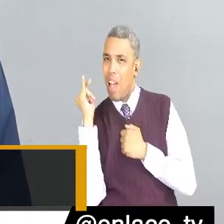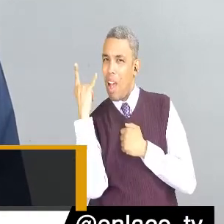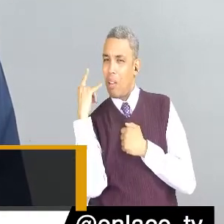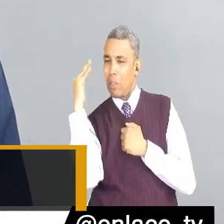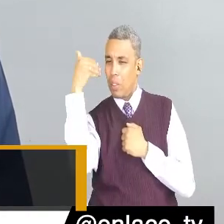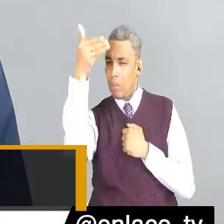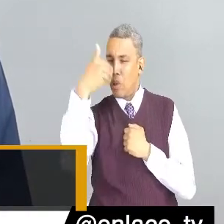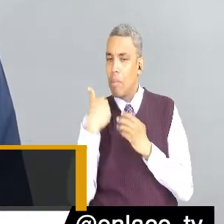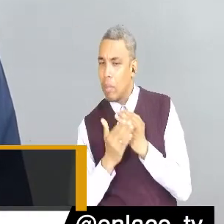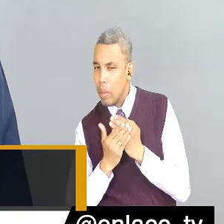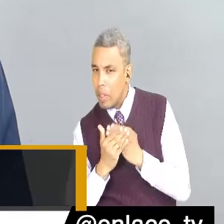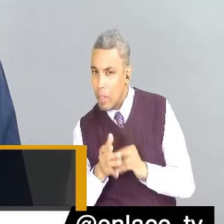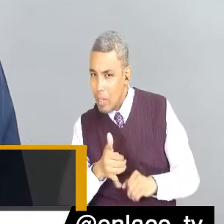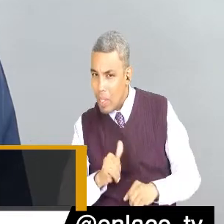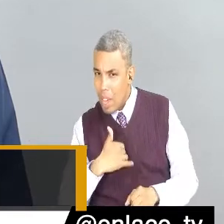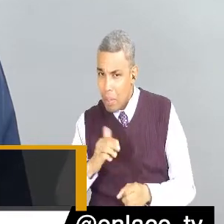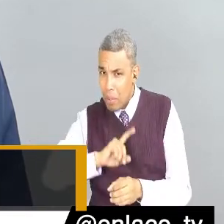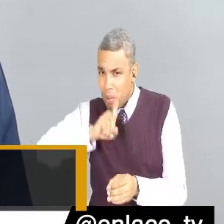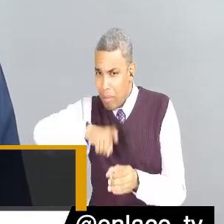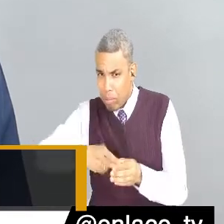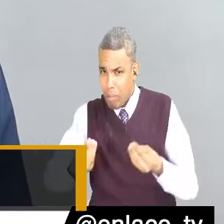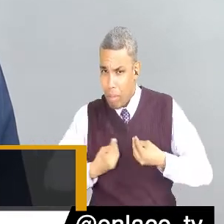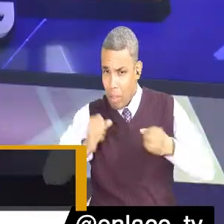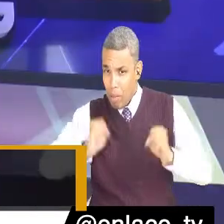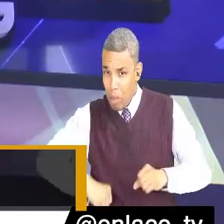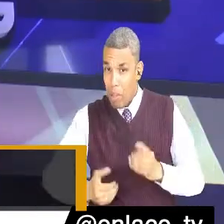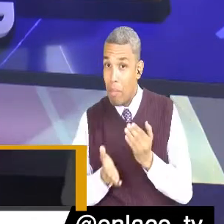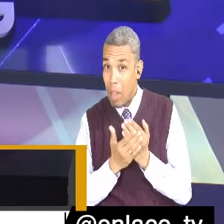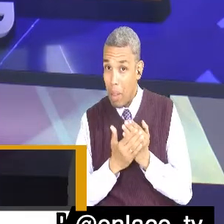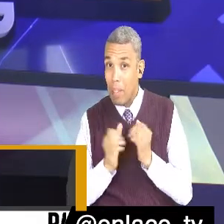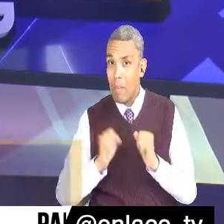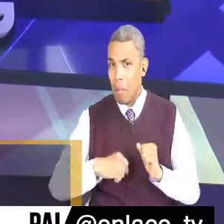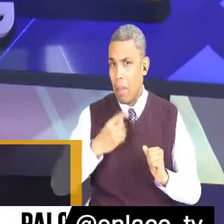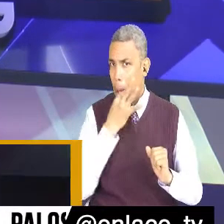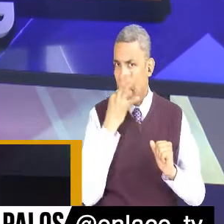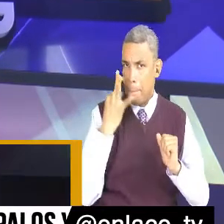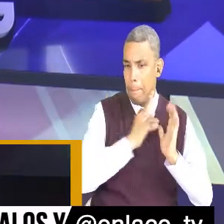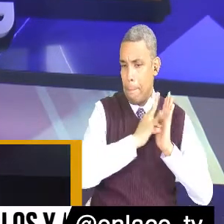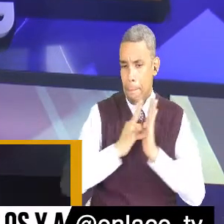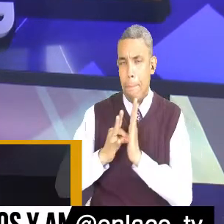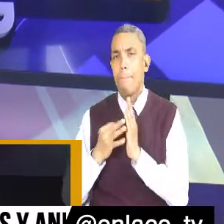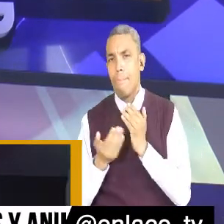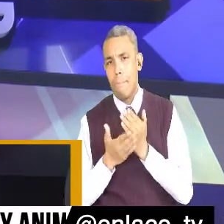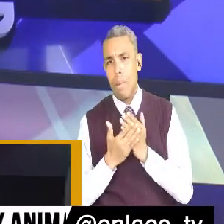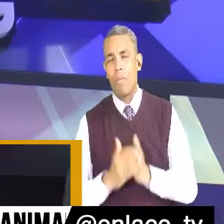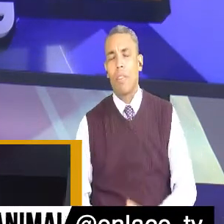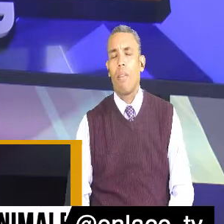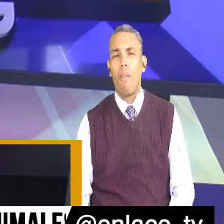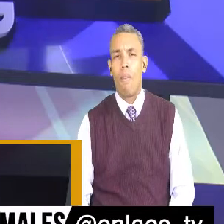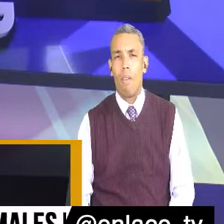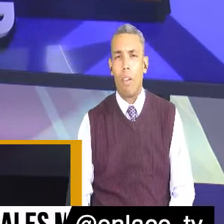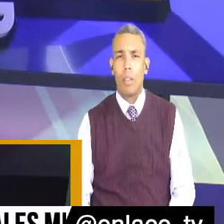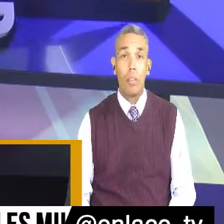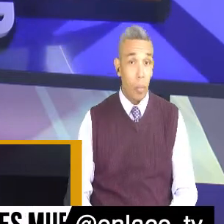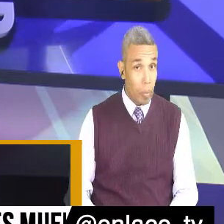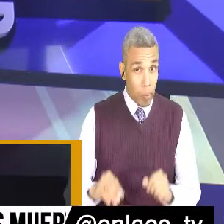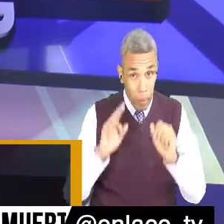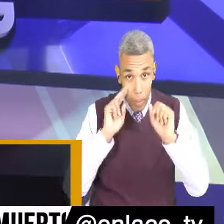pueda lograr tener una vivienda propia en Barranca Bermeja. Estos son los requisitos: acceder a esta página, entrar allí en este